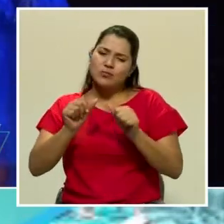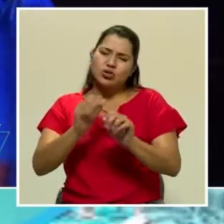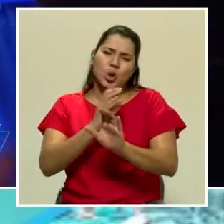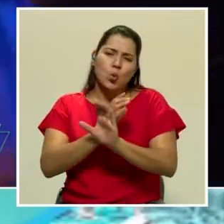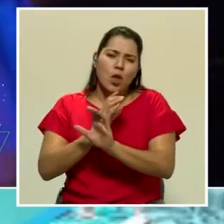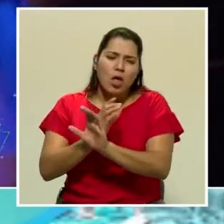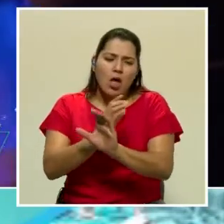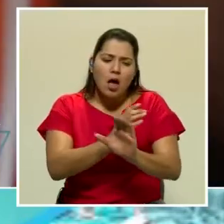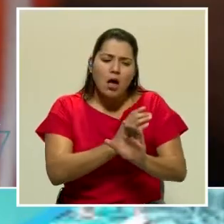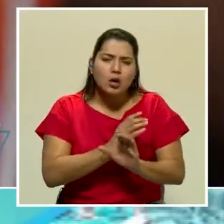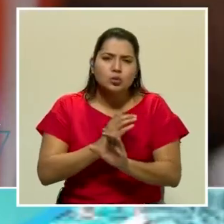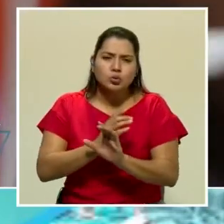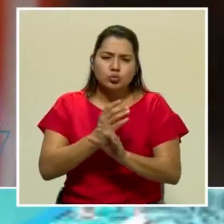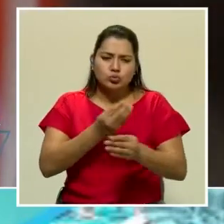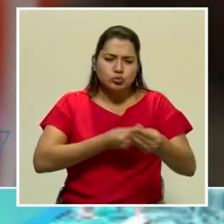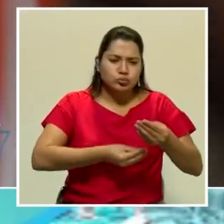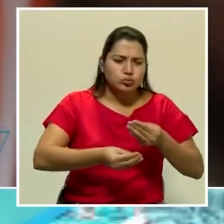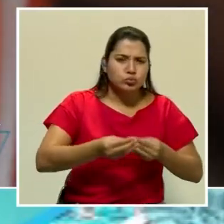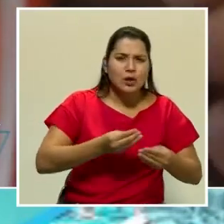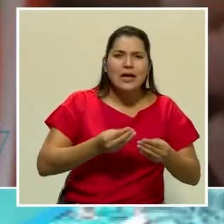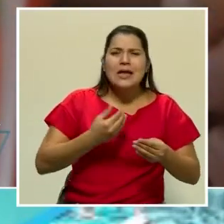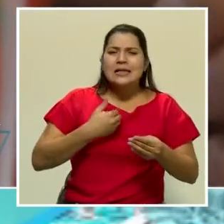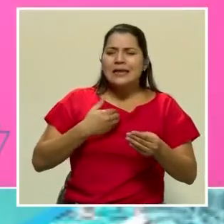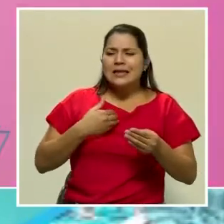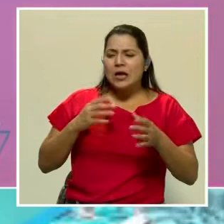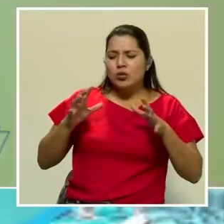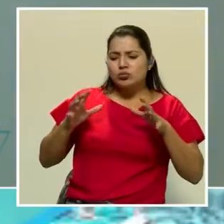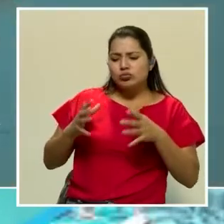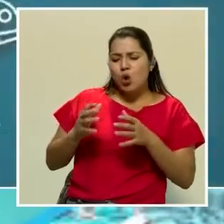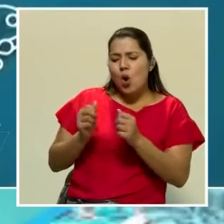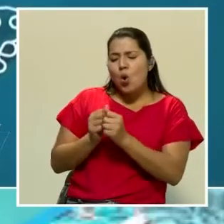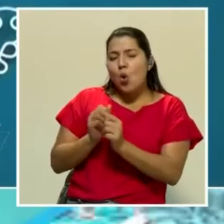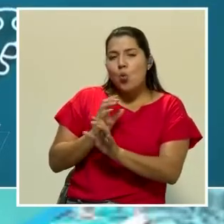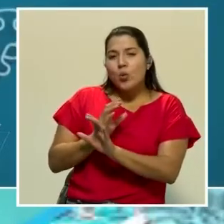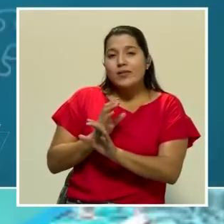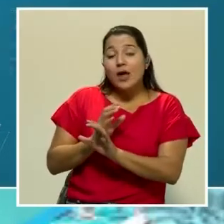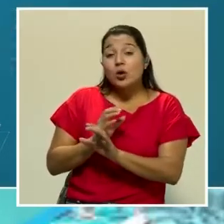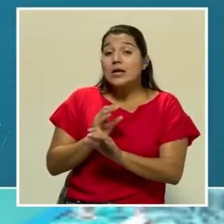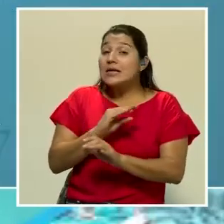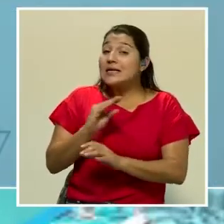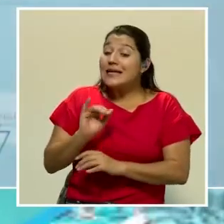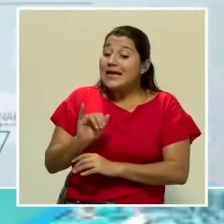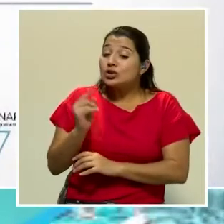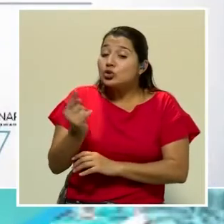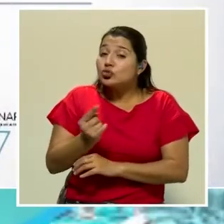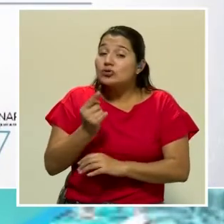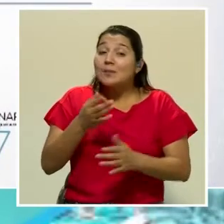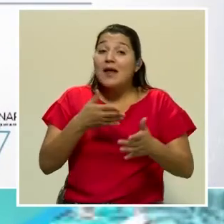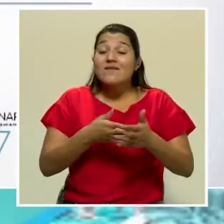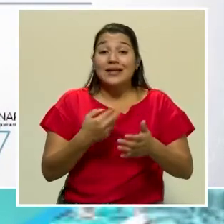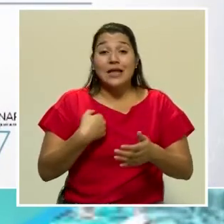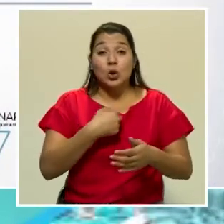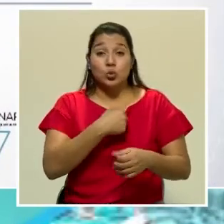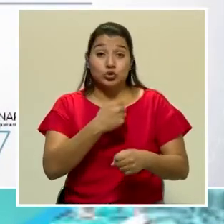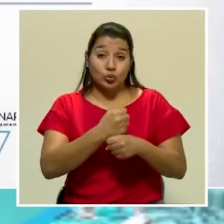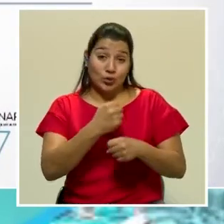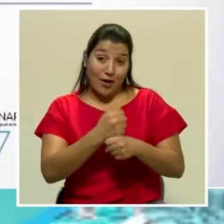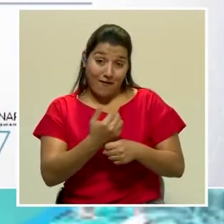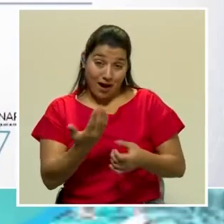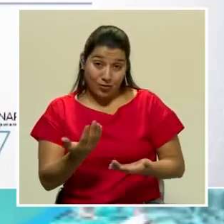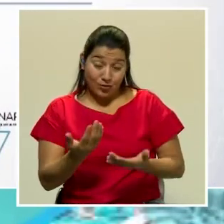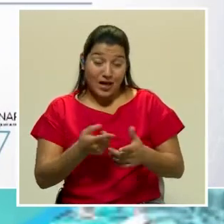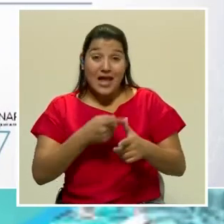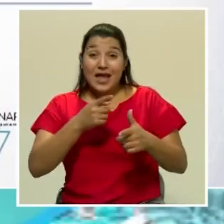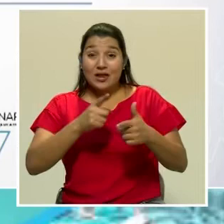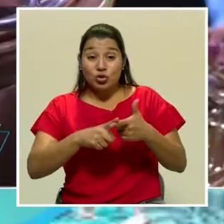unos a los otros, reunirnos con muchísimas precauciones, y eso siempre va a estar tocando nuestra actividad. De manera que justo este es como un